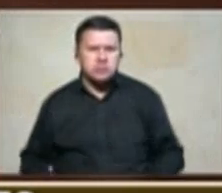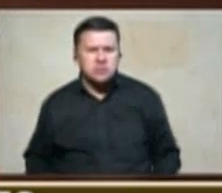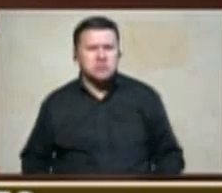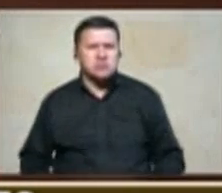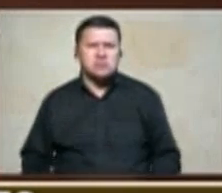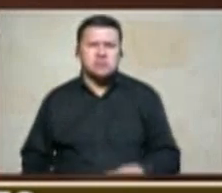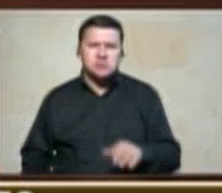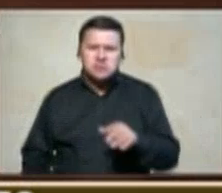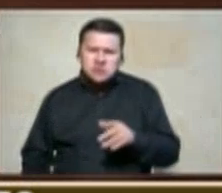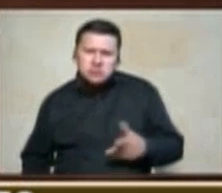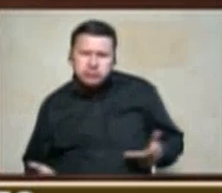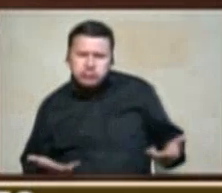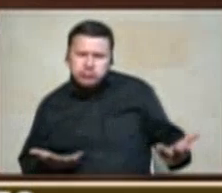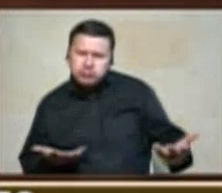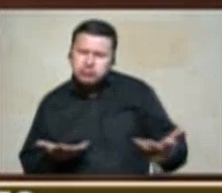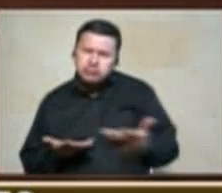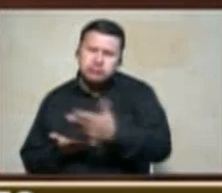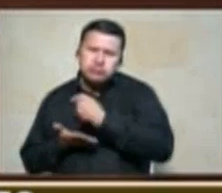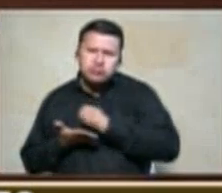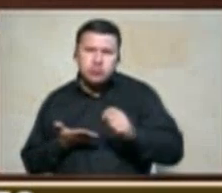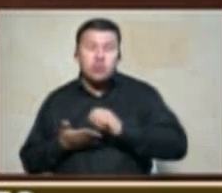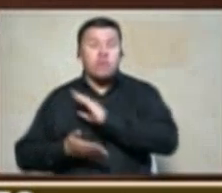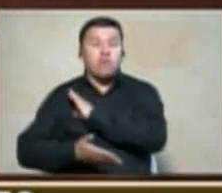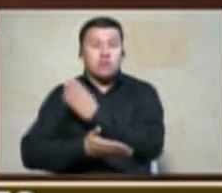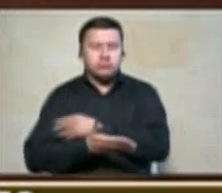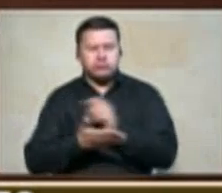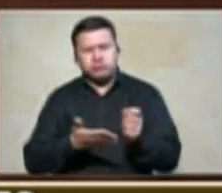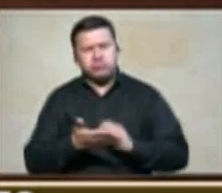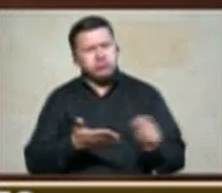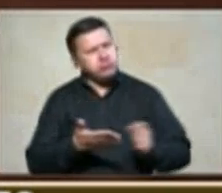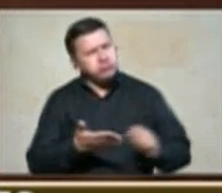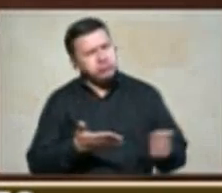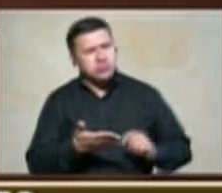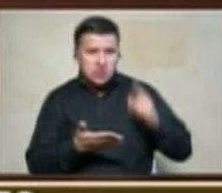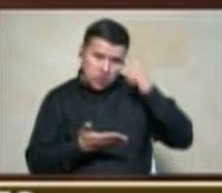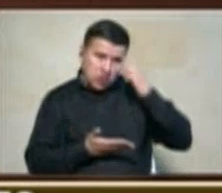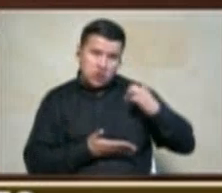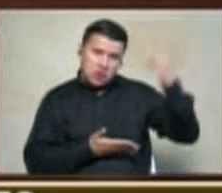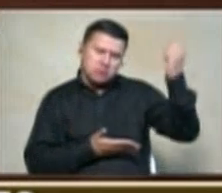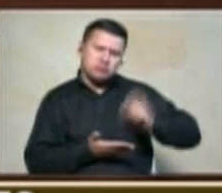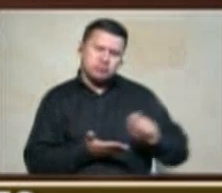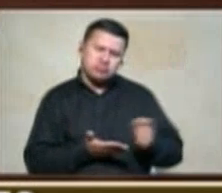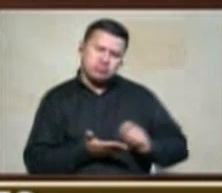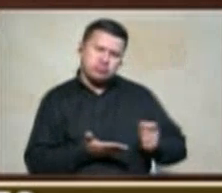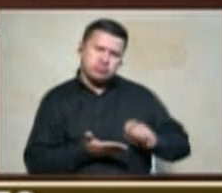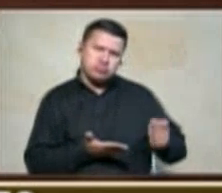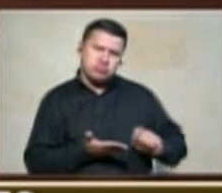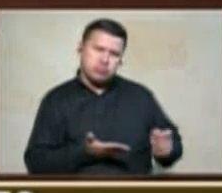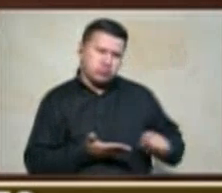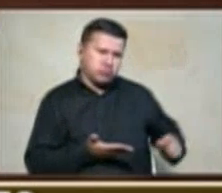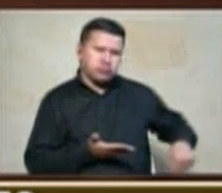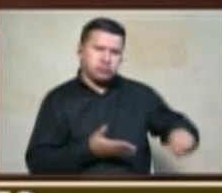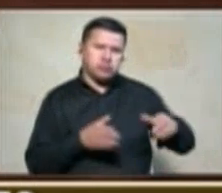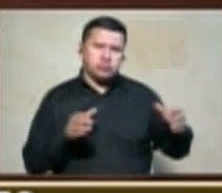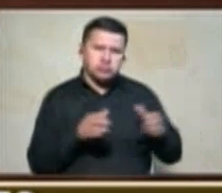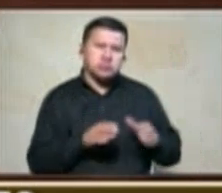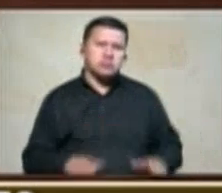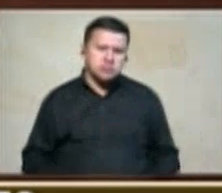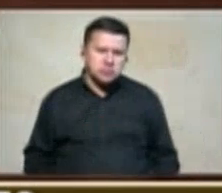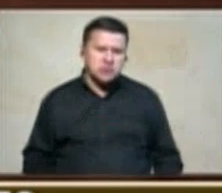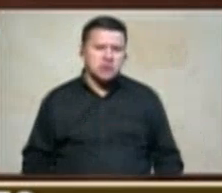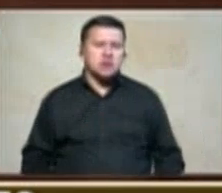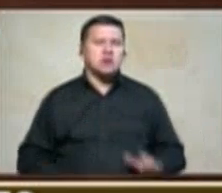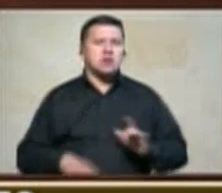Todo eso lo recogemos en un ejercicio fuerte entre estos profesionales de la unidad, y para eso se